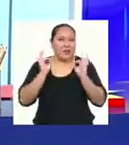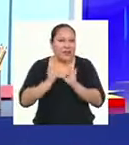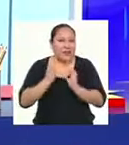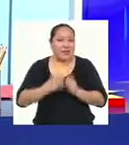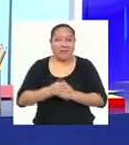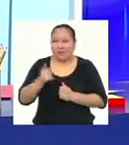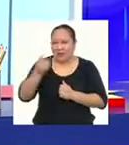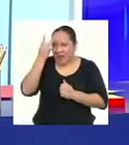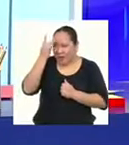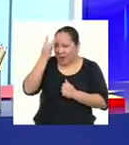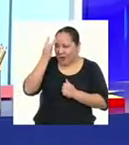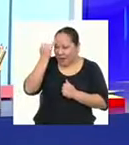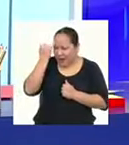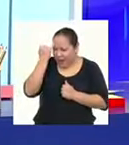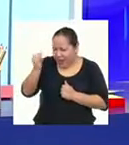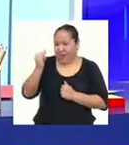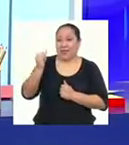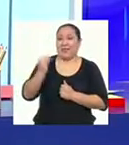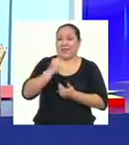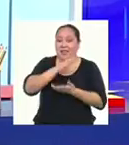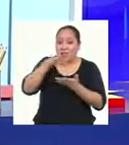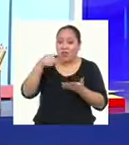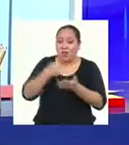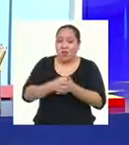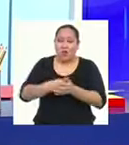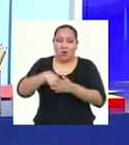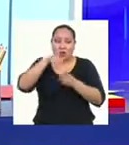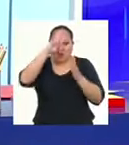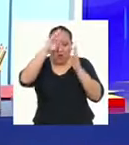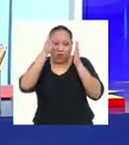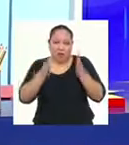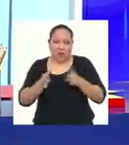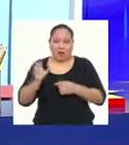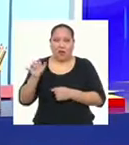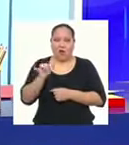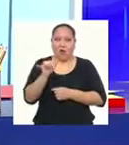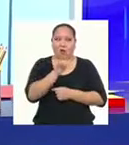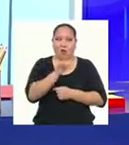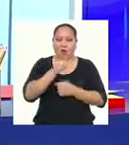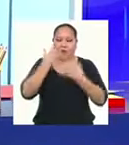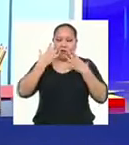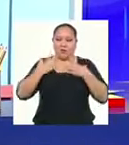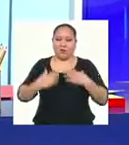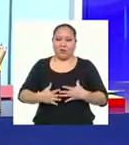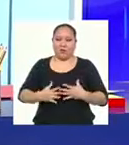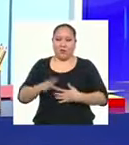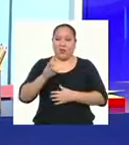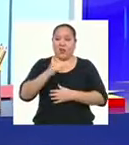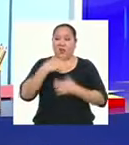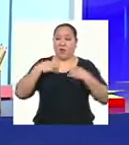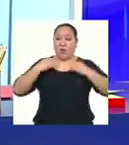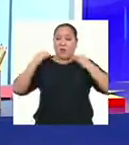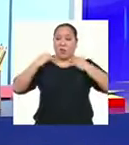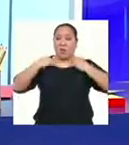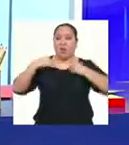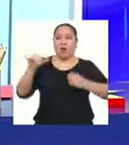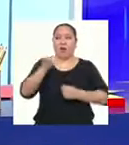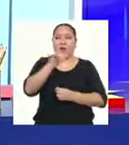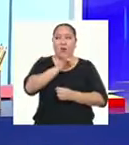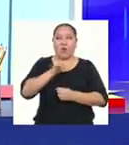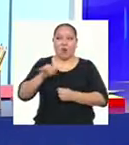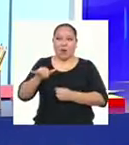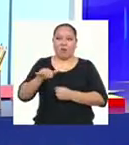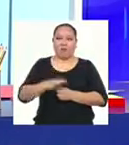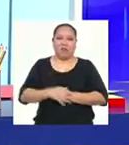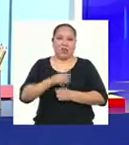imaginas si todos los peruanos fuéramos físicamente iguales? Y todos nos vistiéramos igual. Y